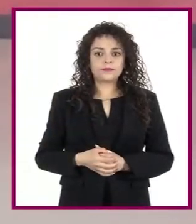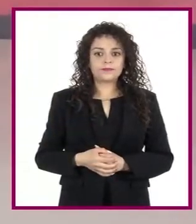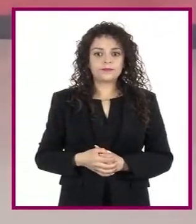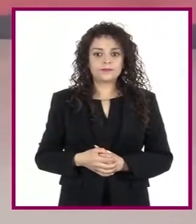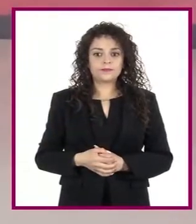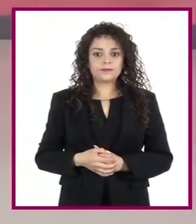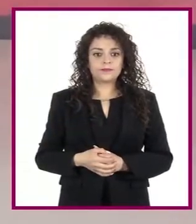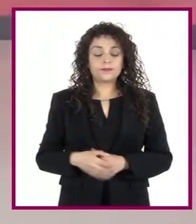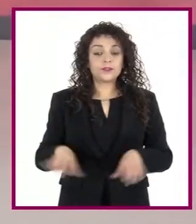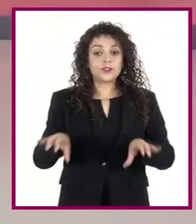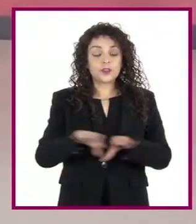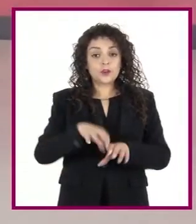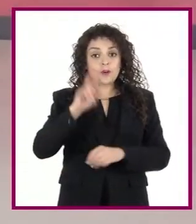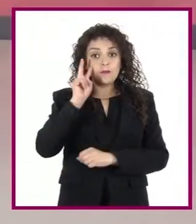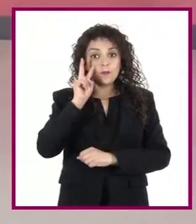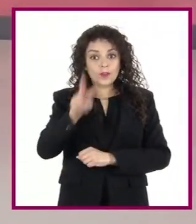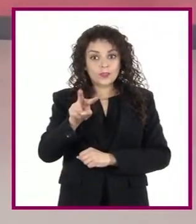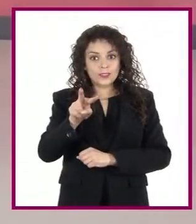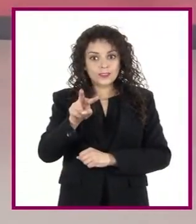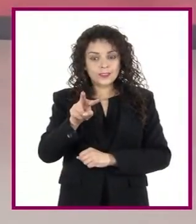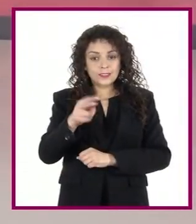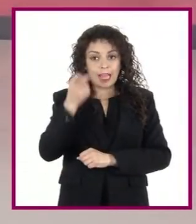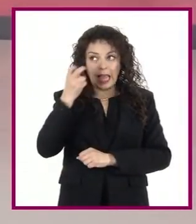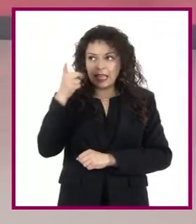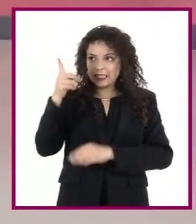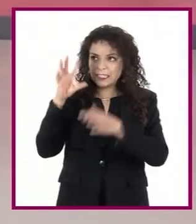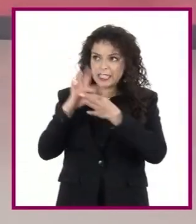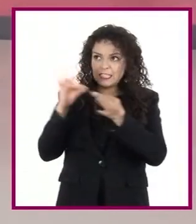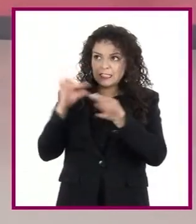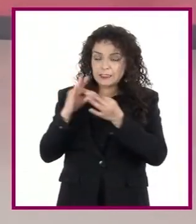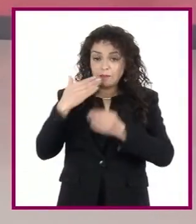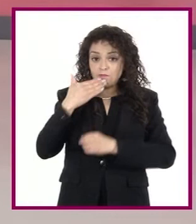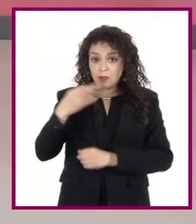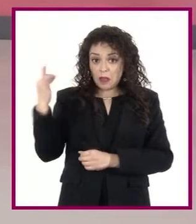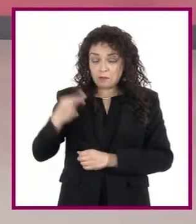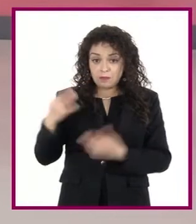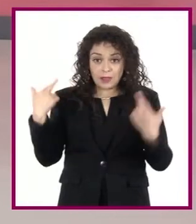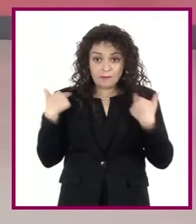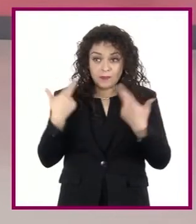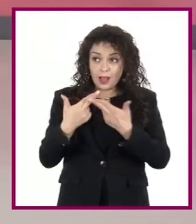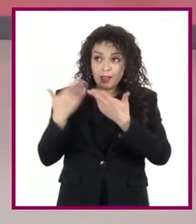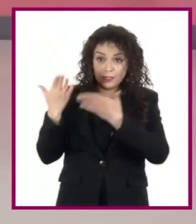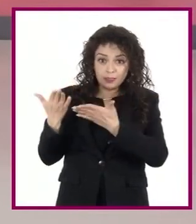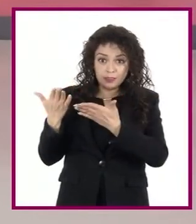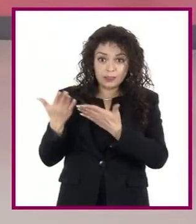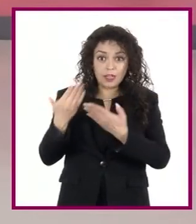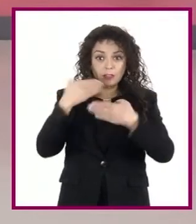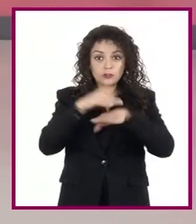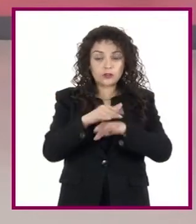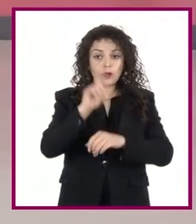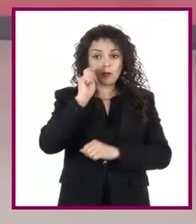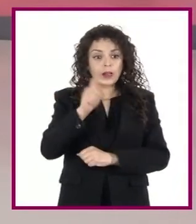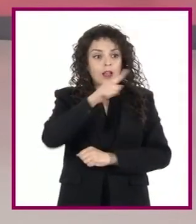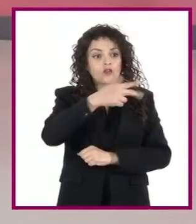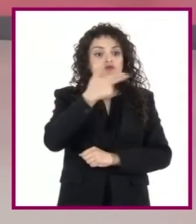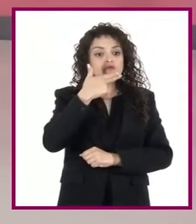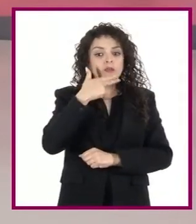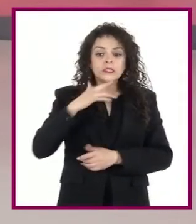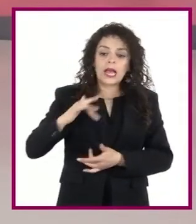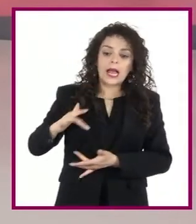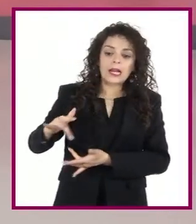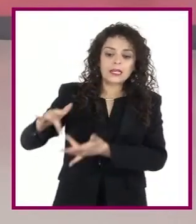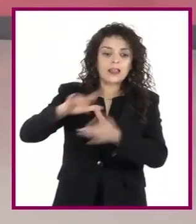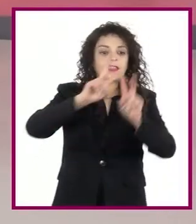¿Qué te parece si aterrizamos lo que nos dijo muy certeramente el especialista en el extracto que usaste sobre las redes